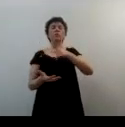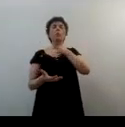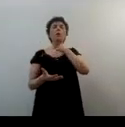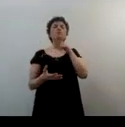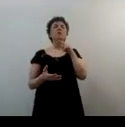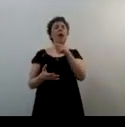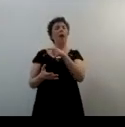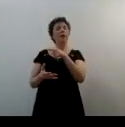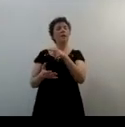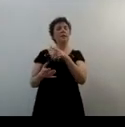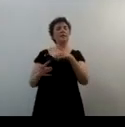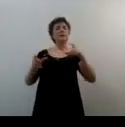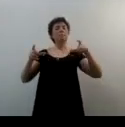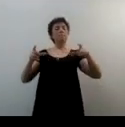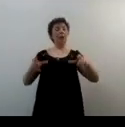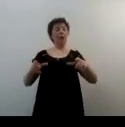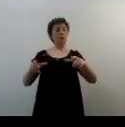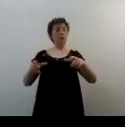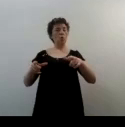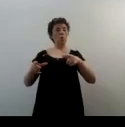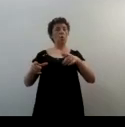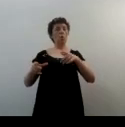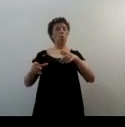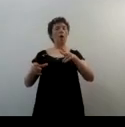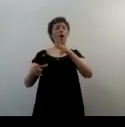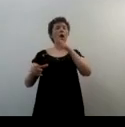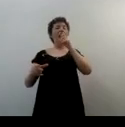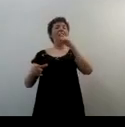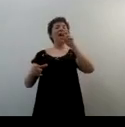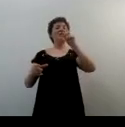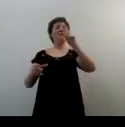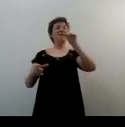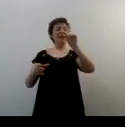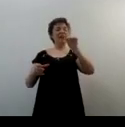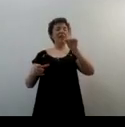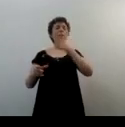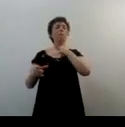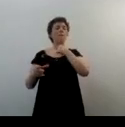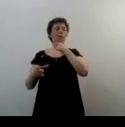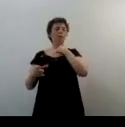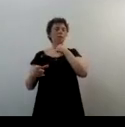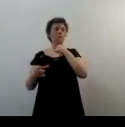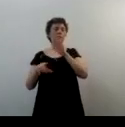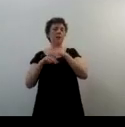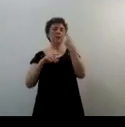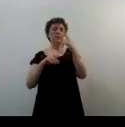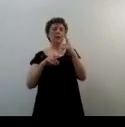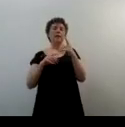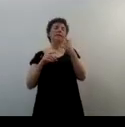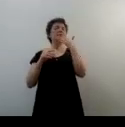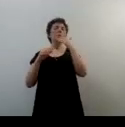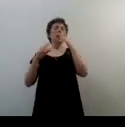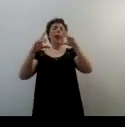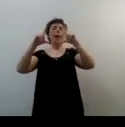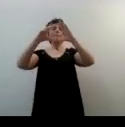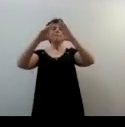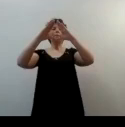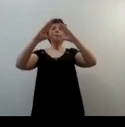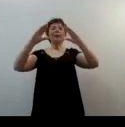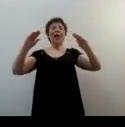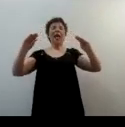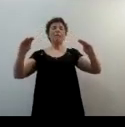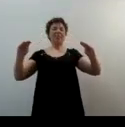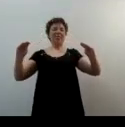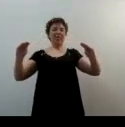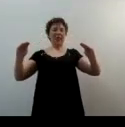este plato de Harvard, que es un poco parecido a la referencia de lo que es la clásica pirámide alimenticia, pero con el formato de